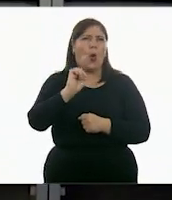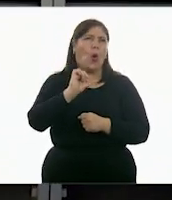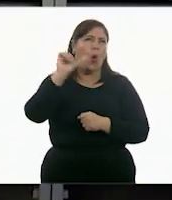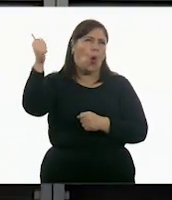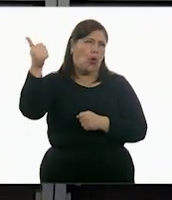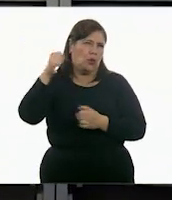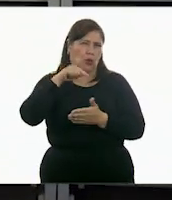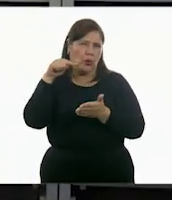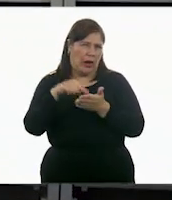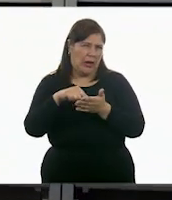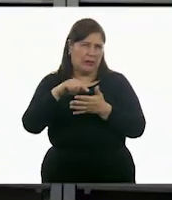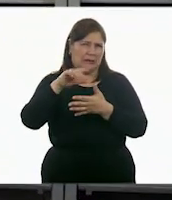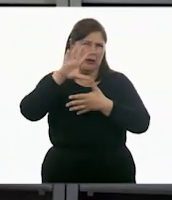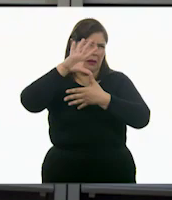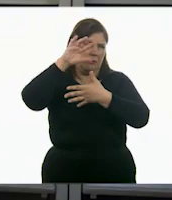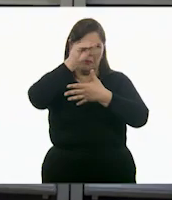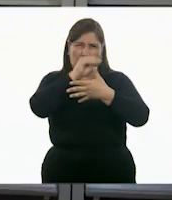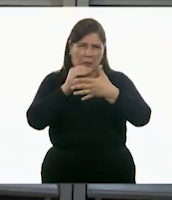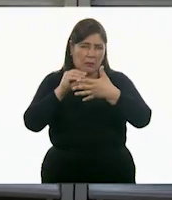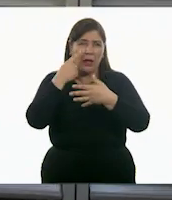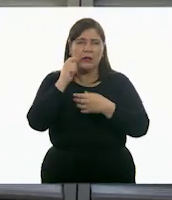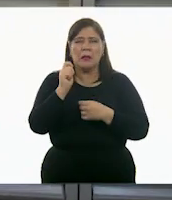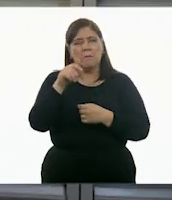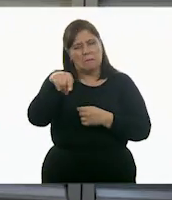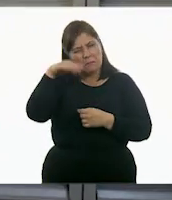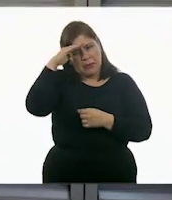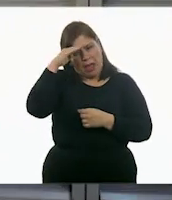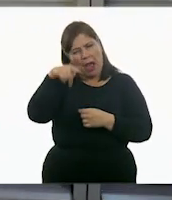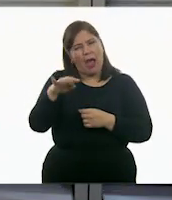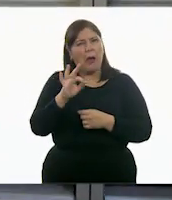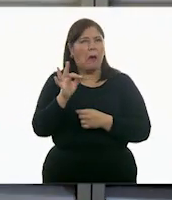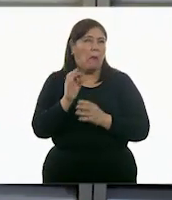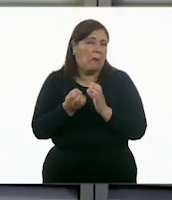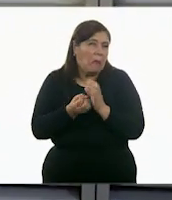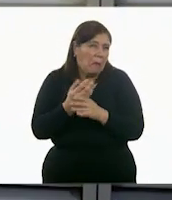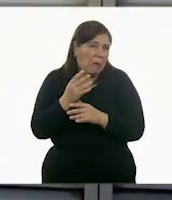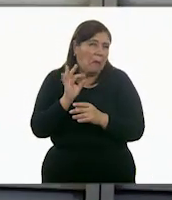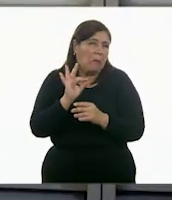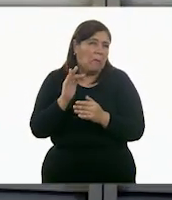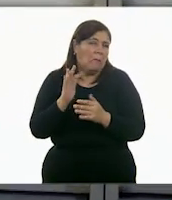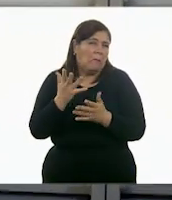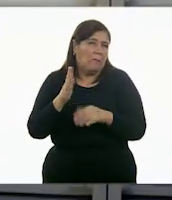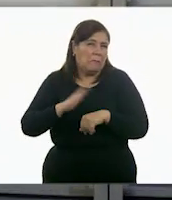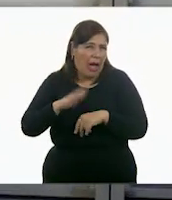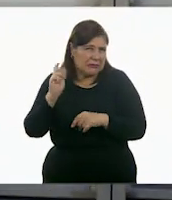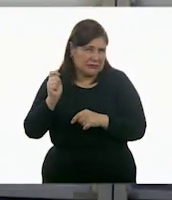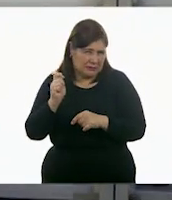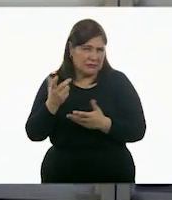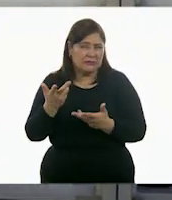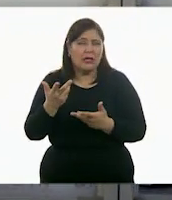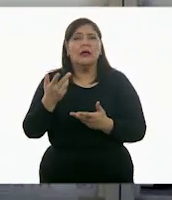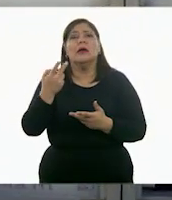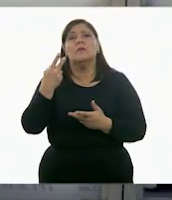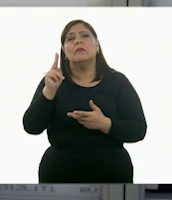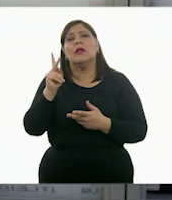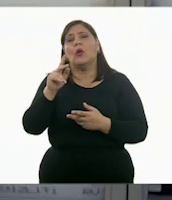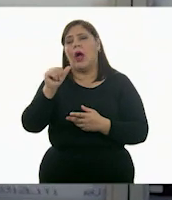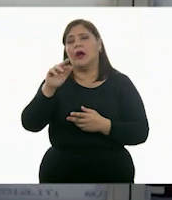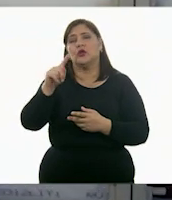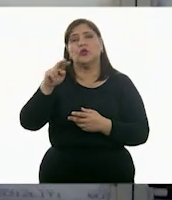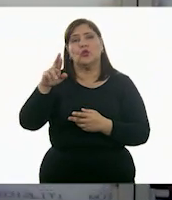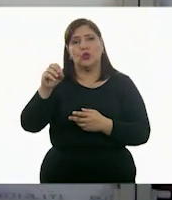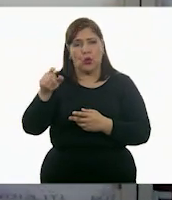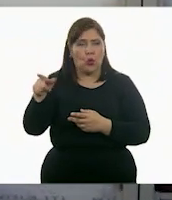América. Pensamos que era posiblemente mucho más reciente, y como Arturo González se empeñaba en